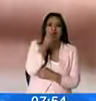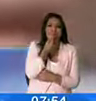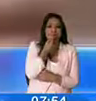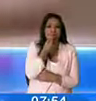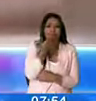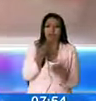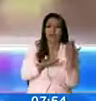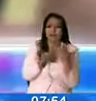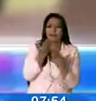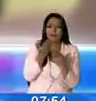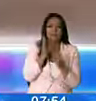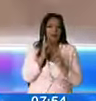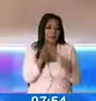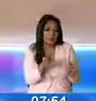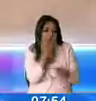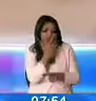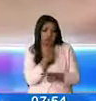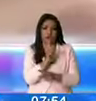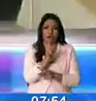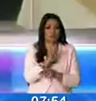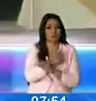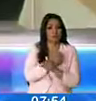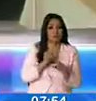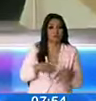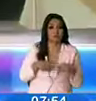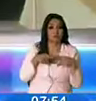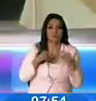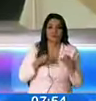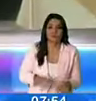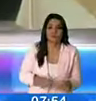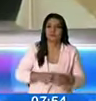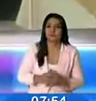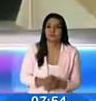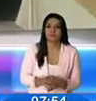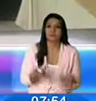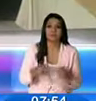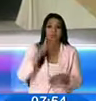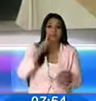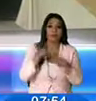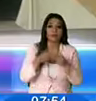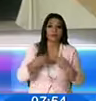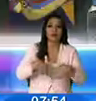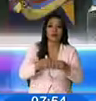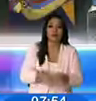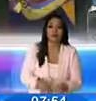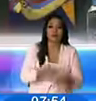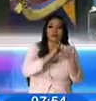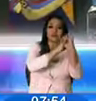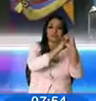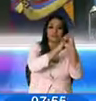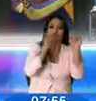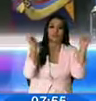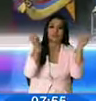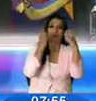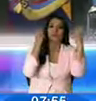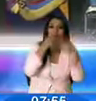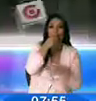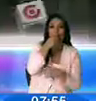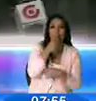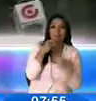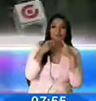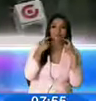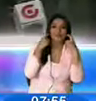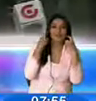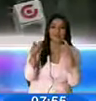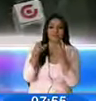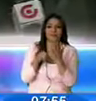una cuestión estética, es una opción de vida. Y como parte de la renovación del convenio interinstitucional entre la Fundación Operación Sonrisa